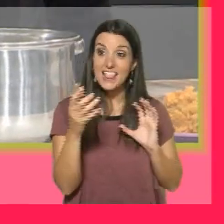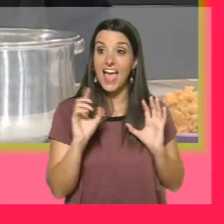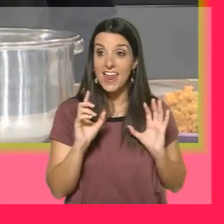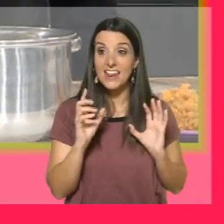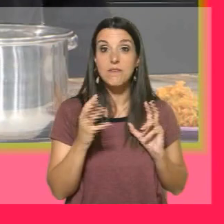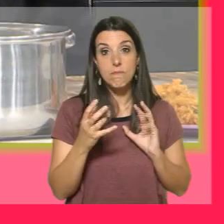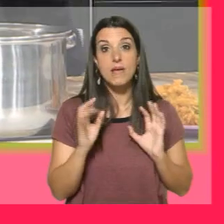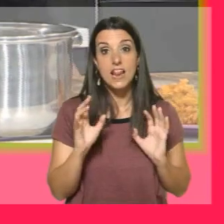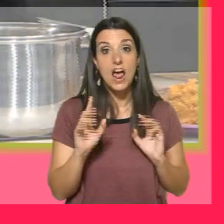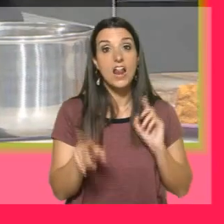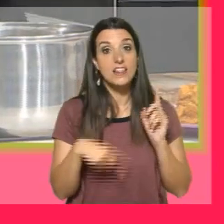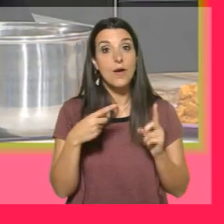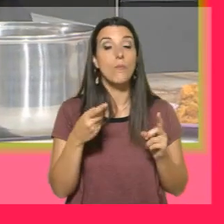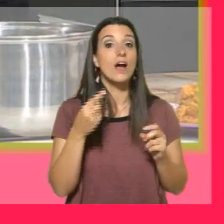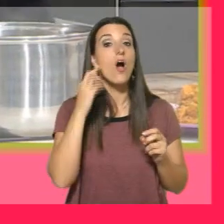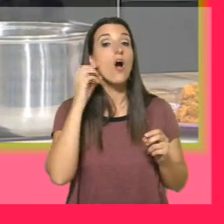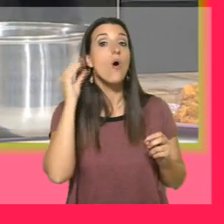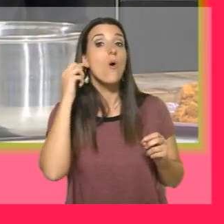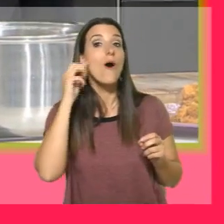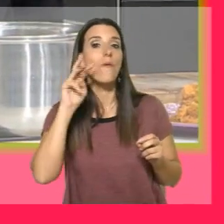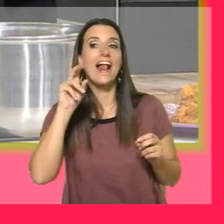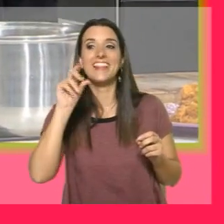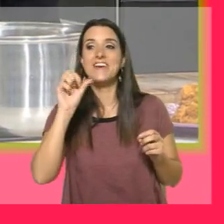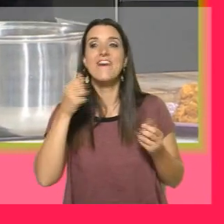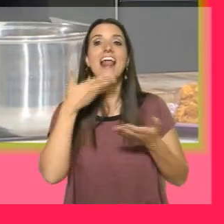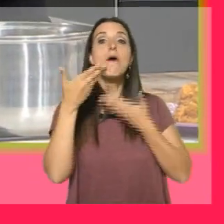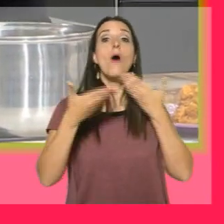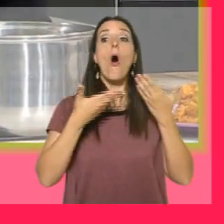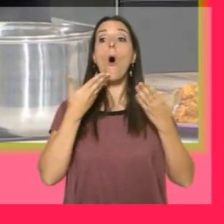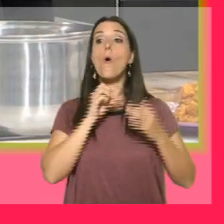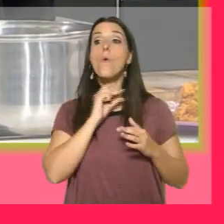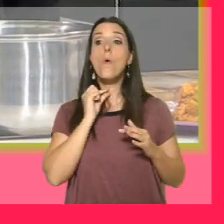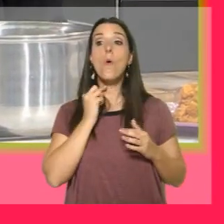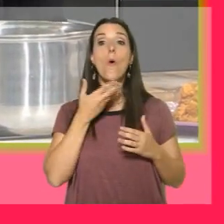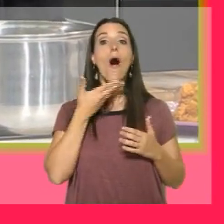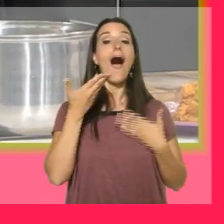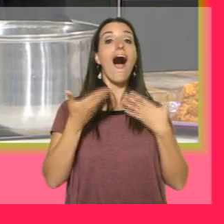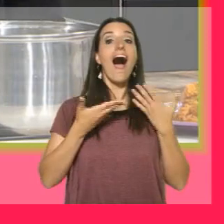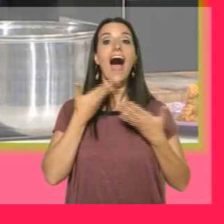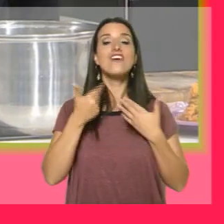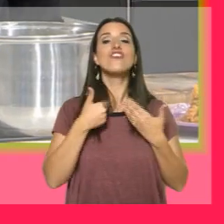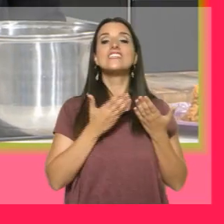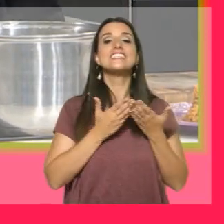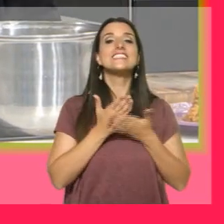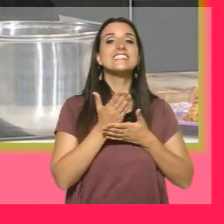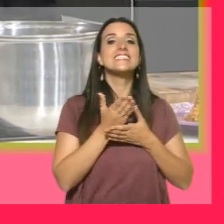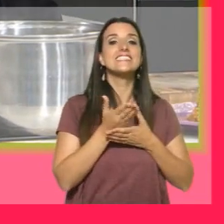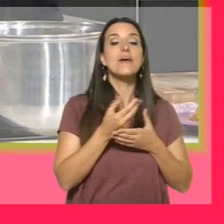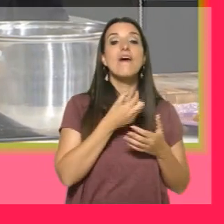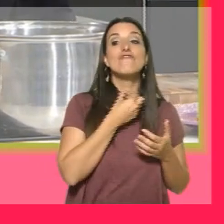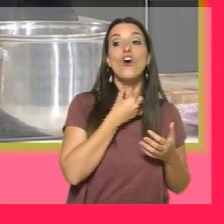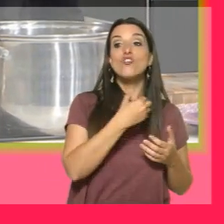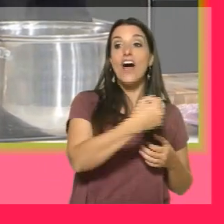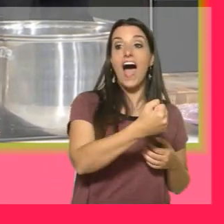cuenta? Después tenemos, por ejemplo, a Waldemar, que es barítono. Que fue parte de... Yo siempre era voz A. ¿Vieron que era voz A o voz B de la